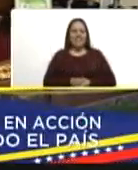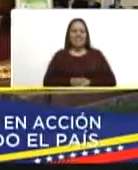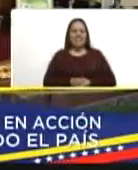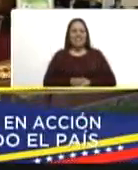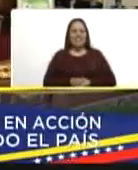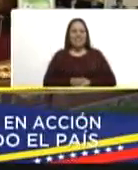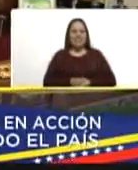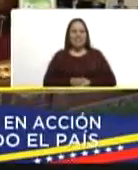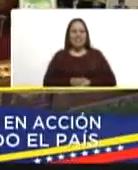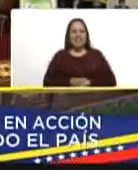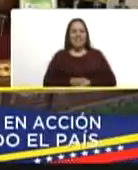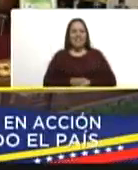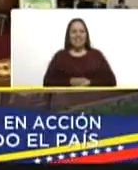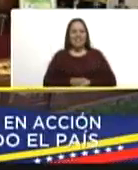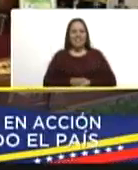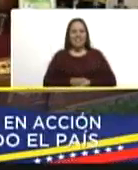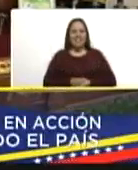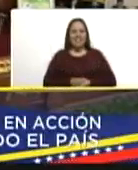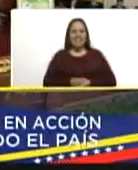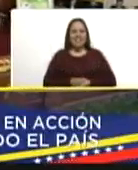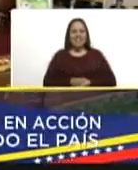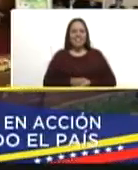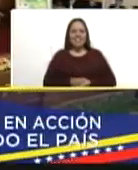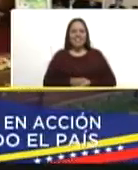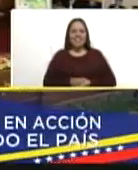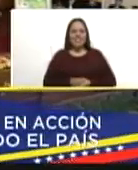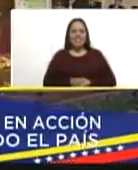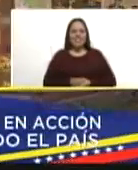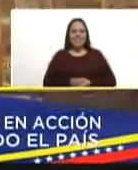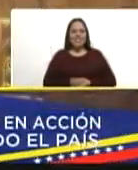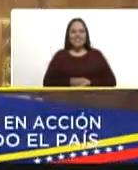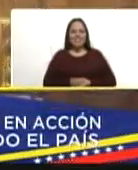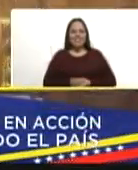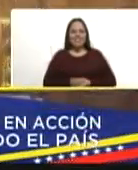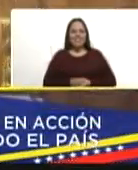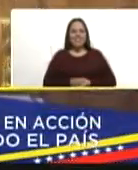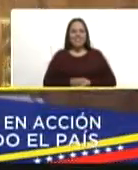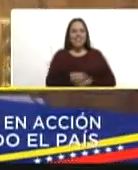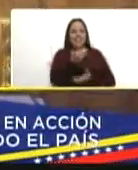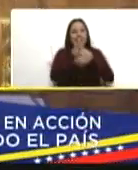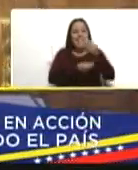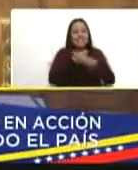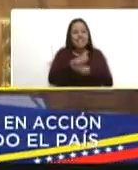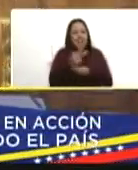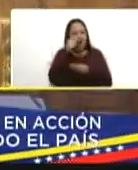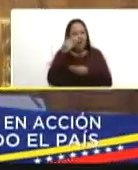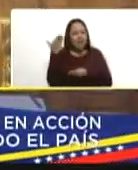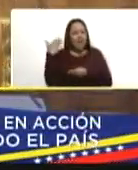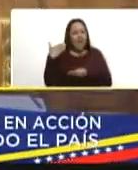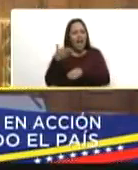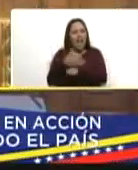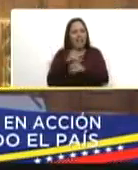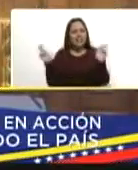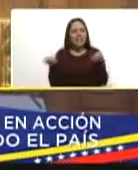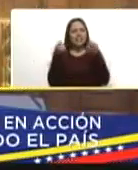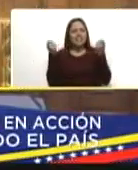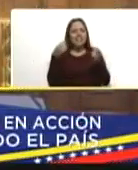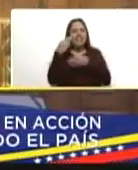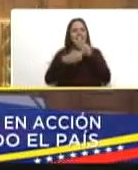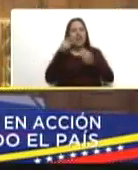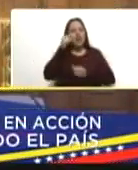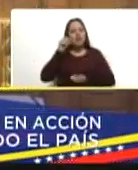así había una cuña no que hacía el hijo de Aquiles nazoa Cómo se